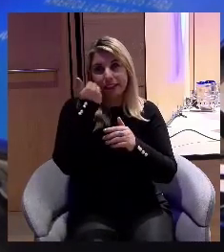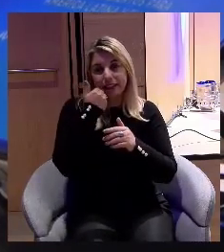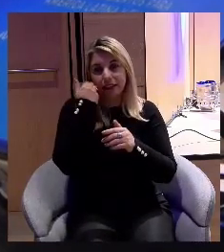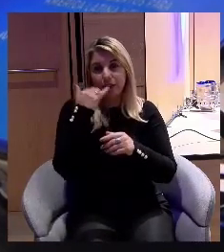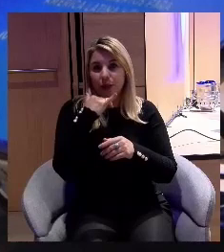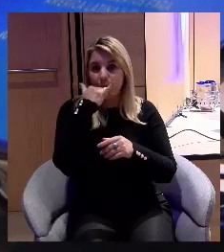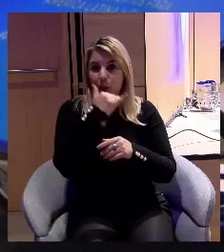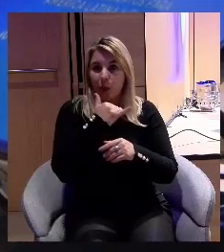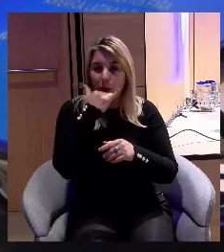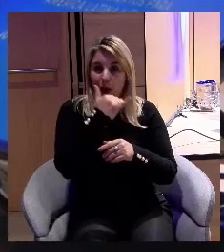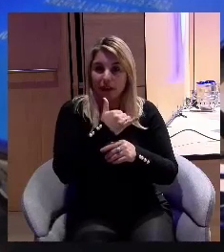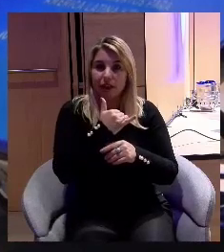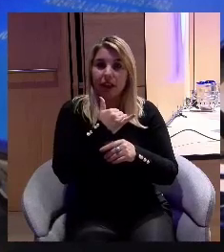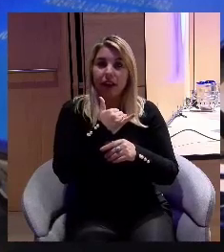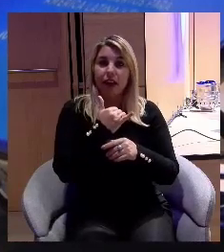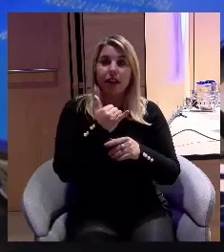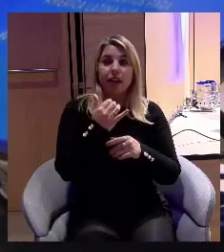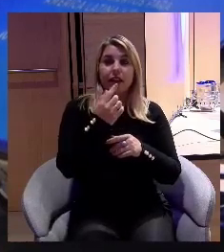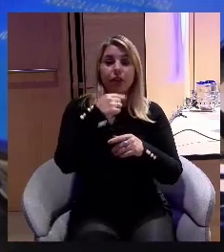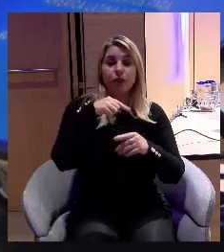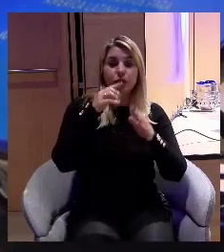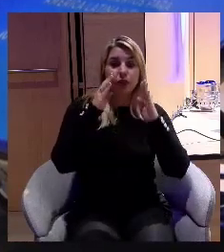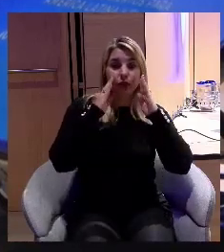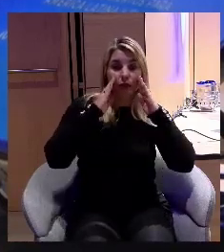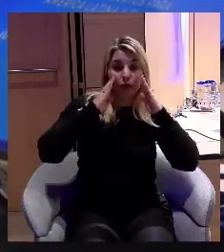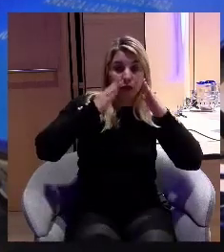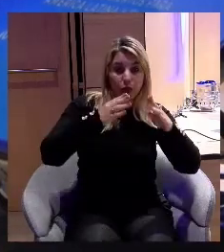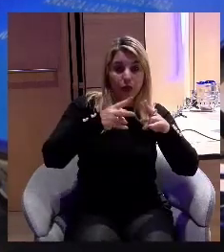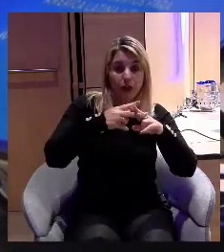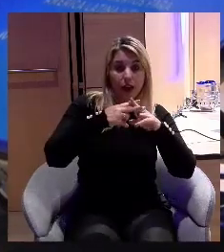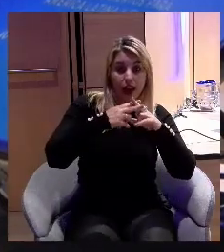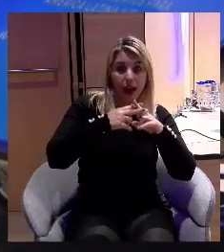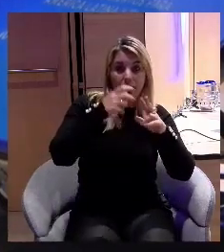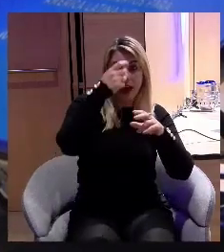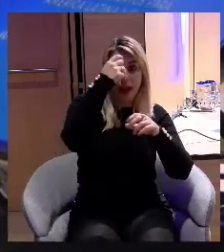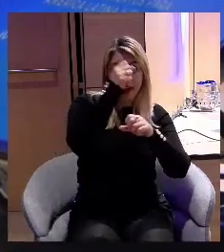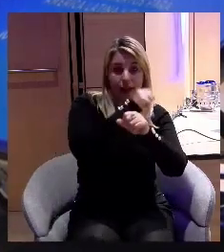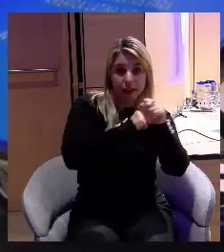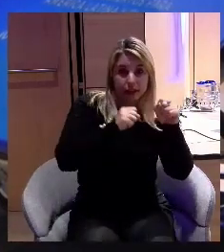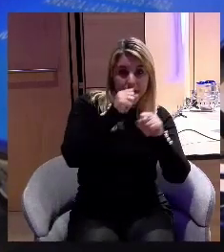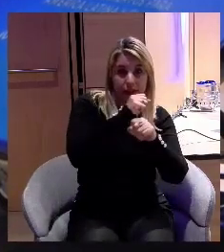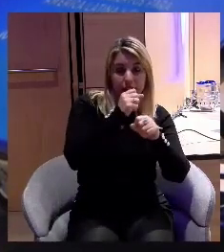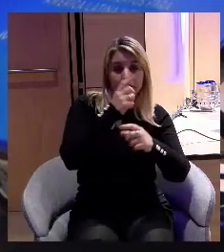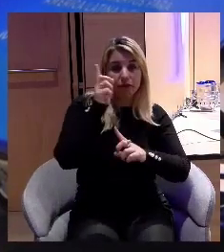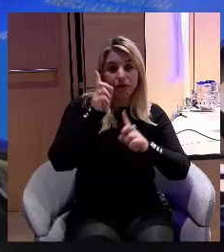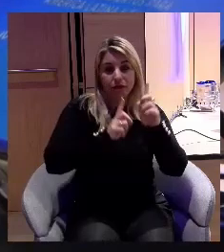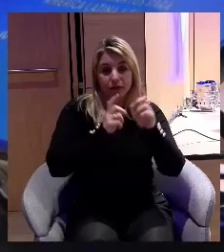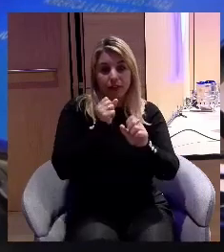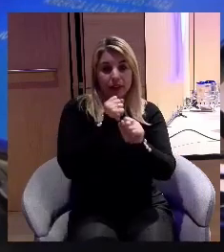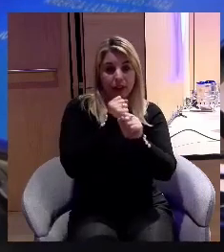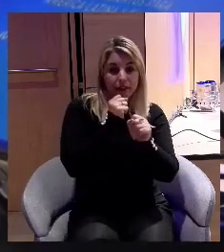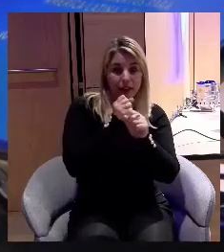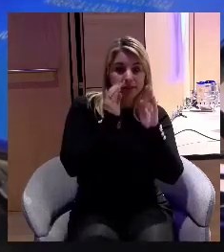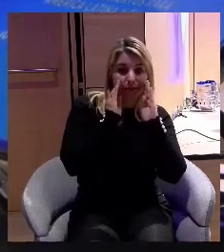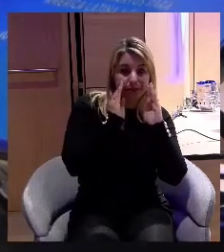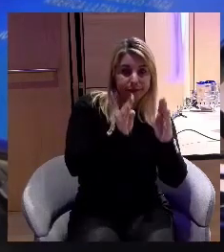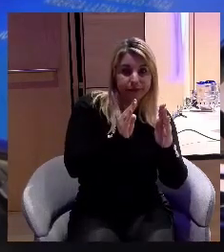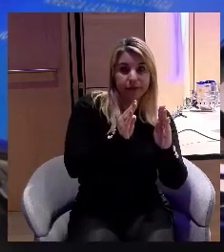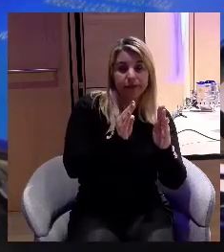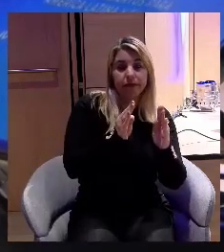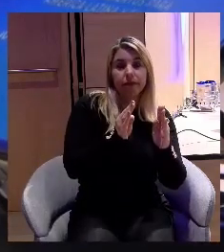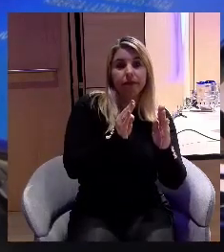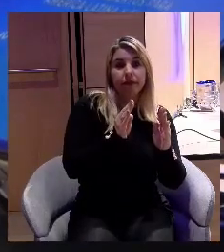es pusimos muchísimo foco en la herramienta, en la metodología, en la rigurosidad de nuestro trabajo